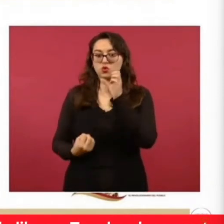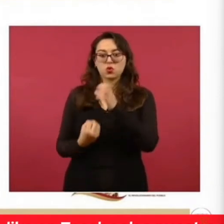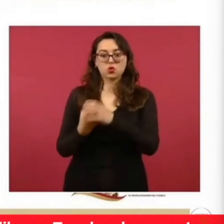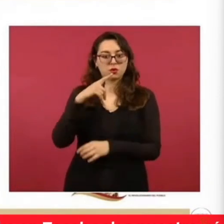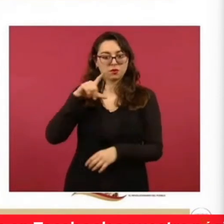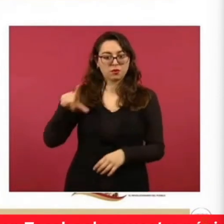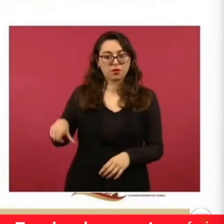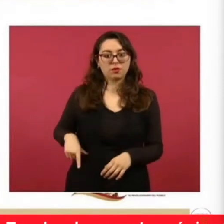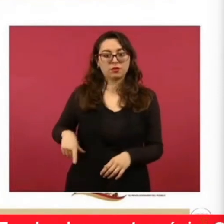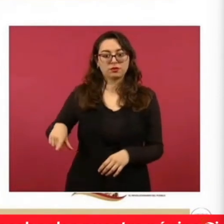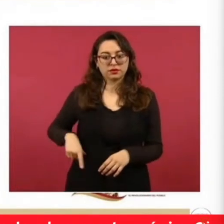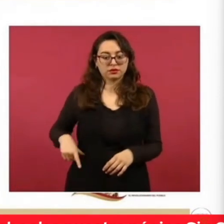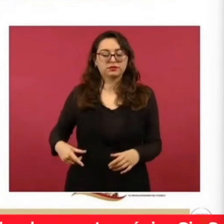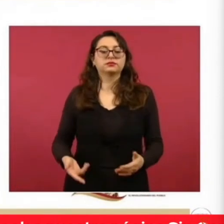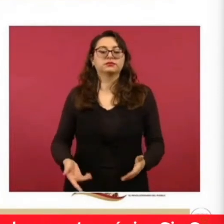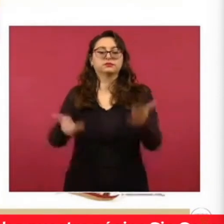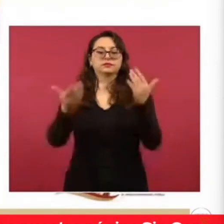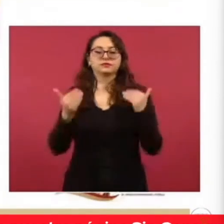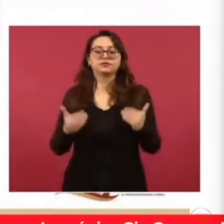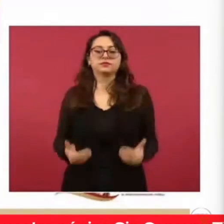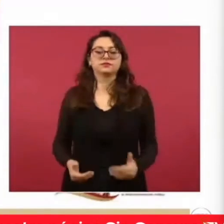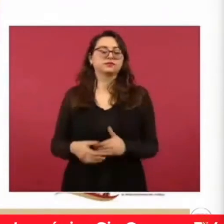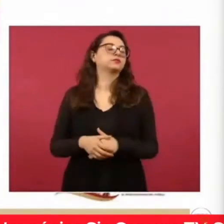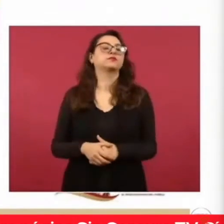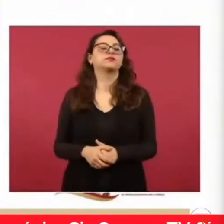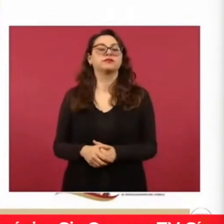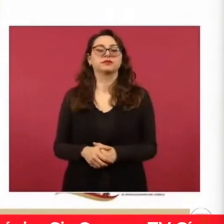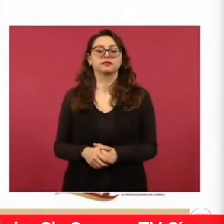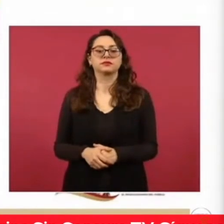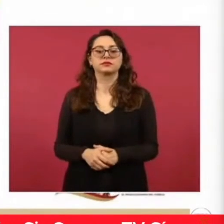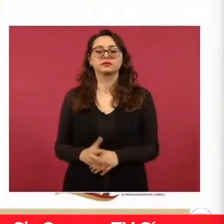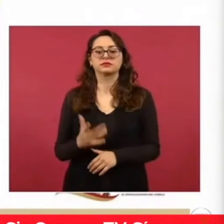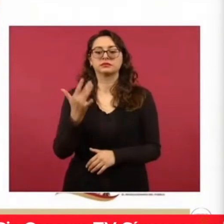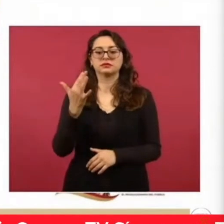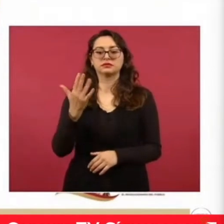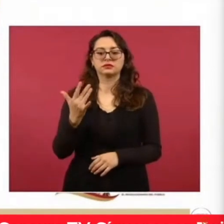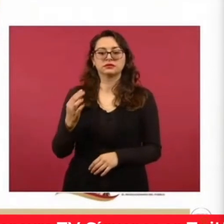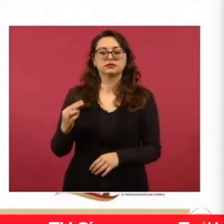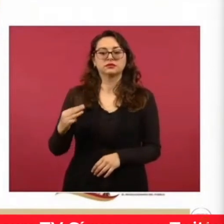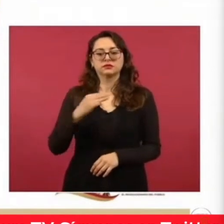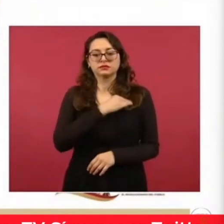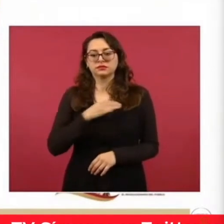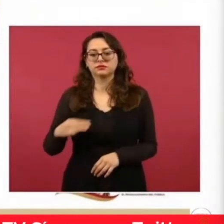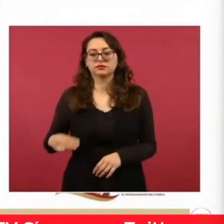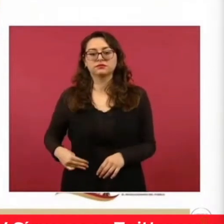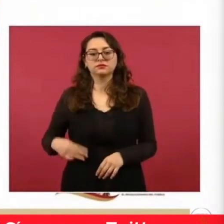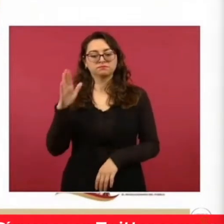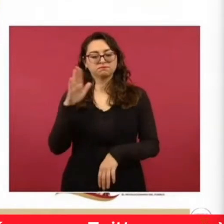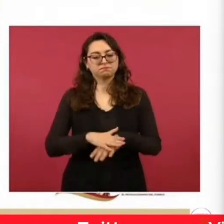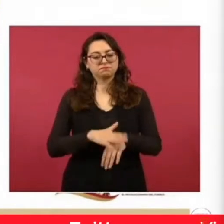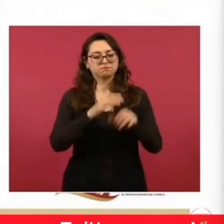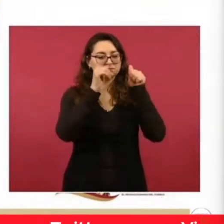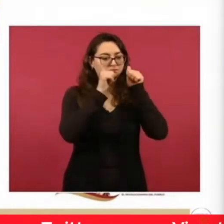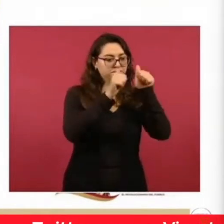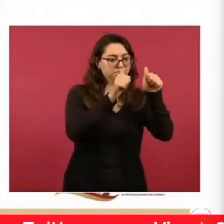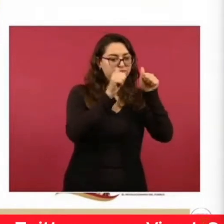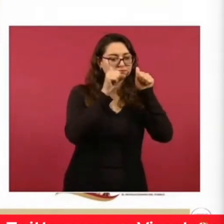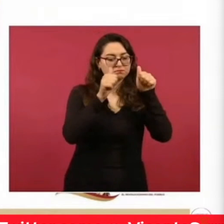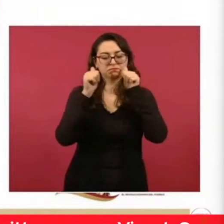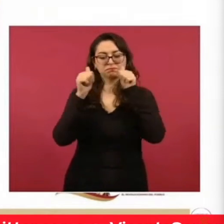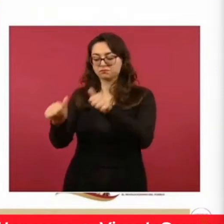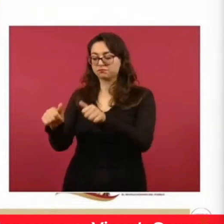adelante en el caso de los cincuenta municipios prioritarios los últimos